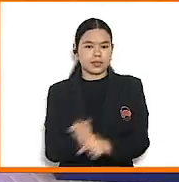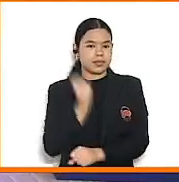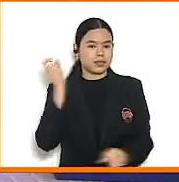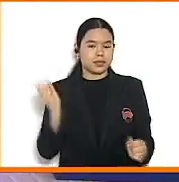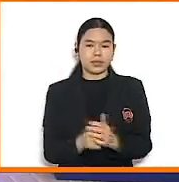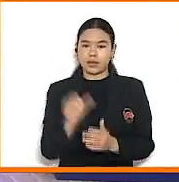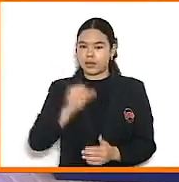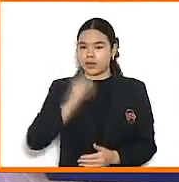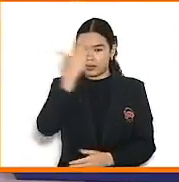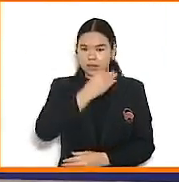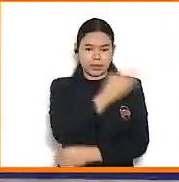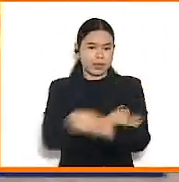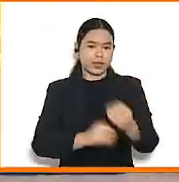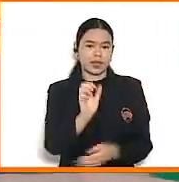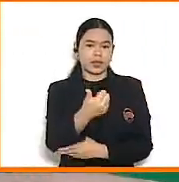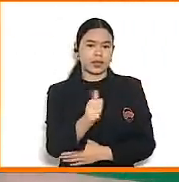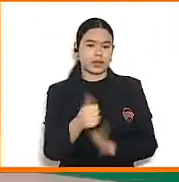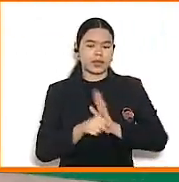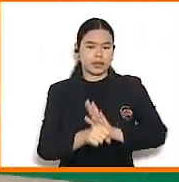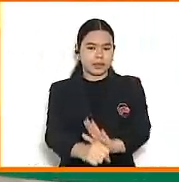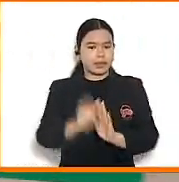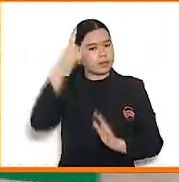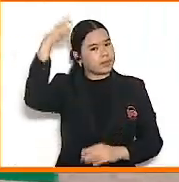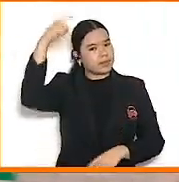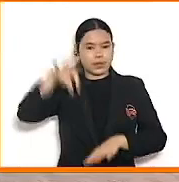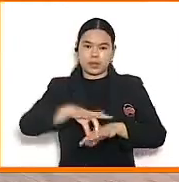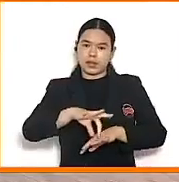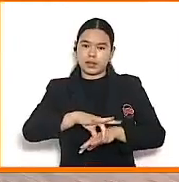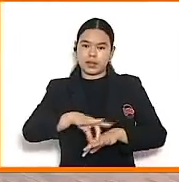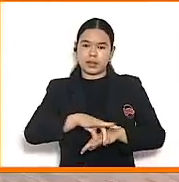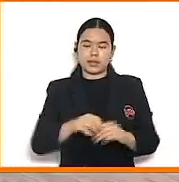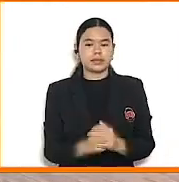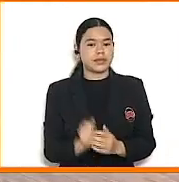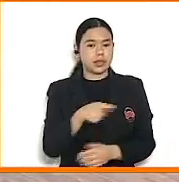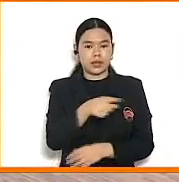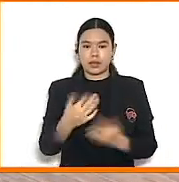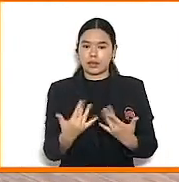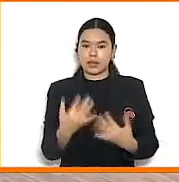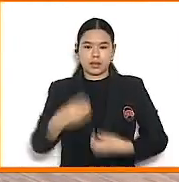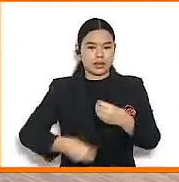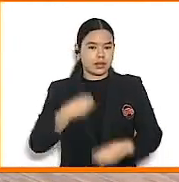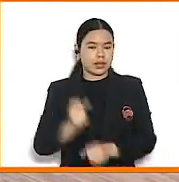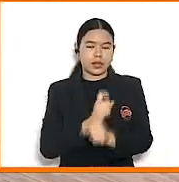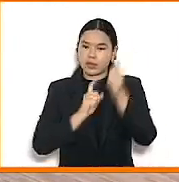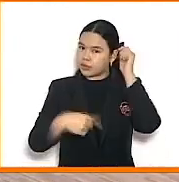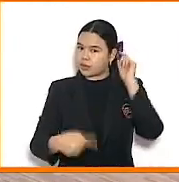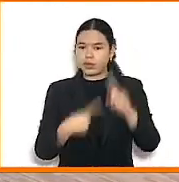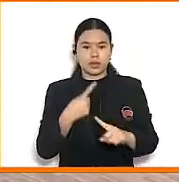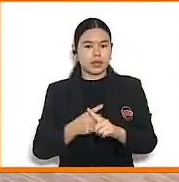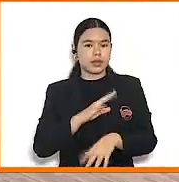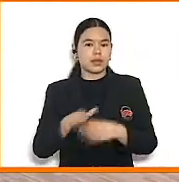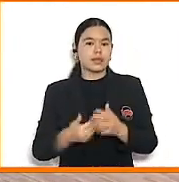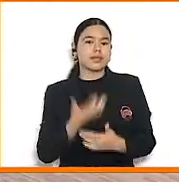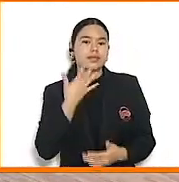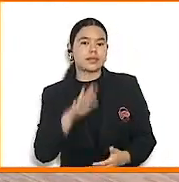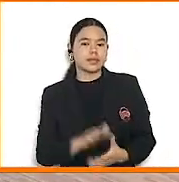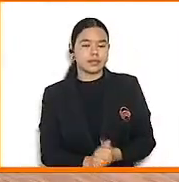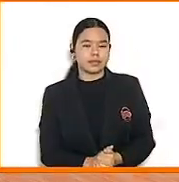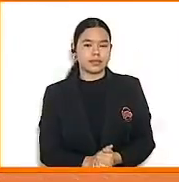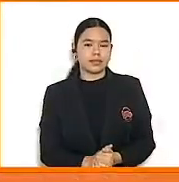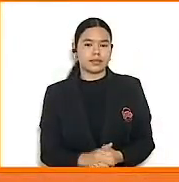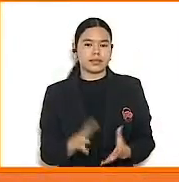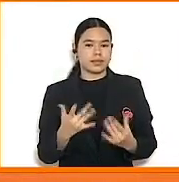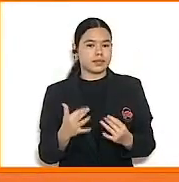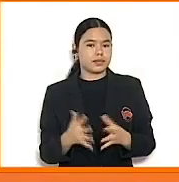en esta hermosa tarde es el 10 con su símbolo de sueños, anillo. Pero si estás esperando la esfera ganadora de Multi X, suerte, porque esta